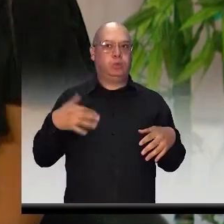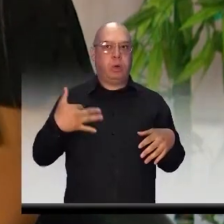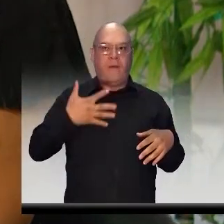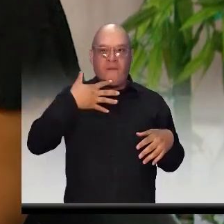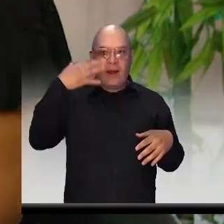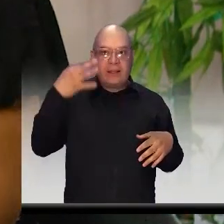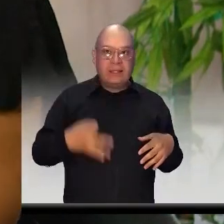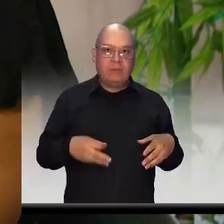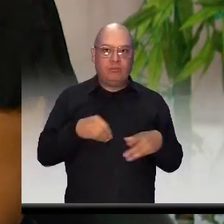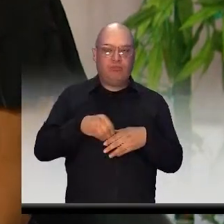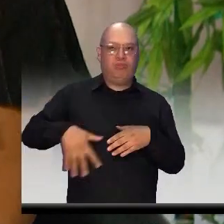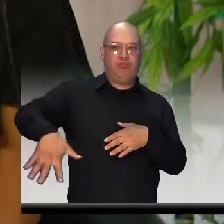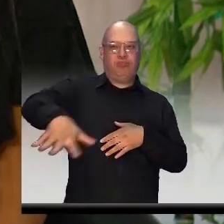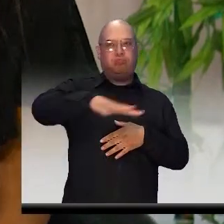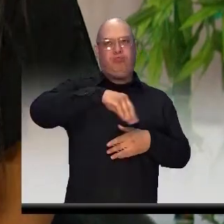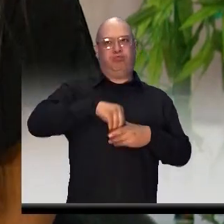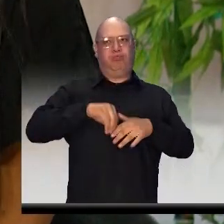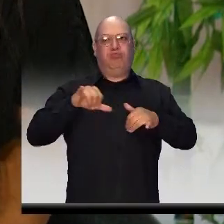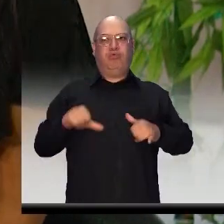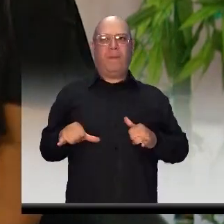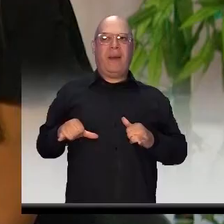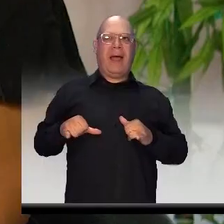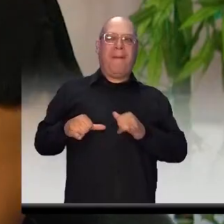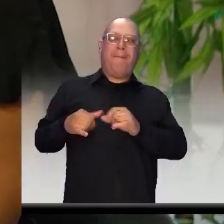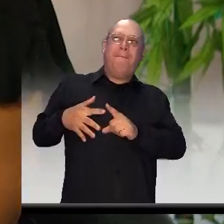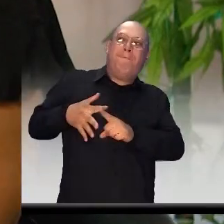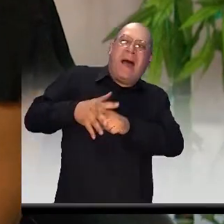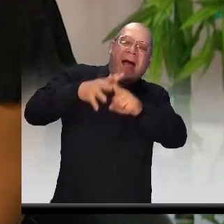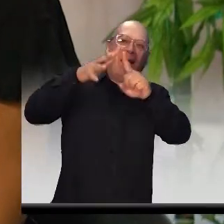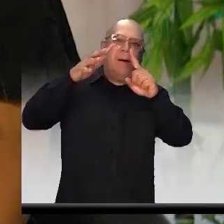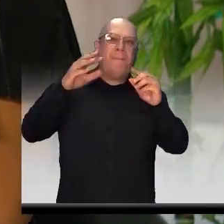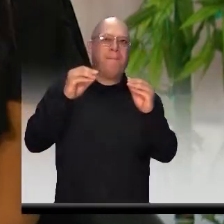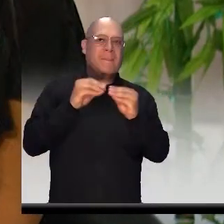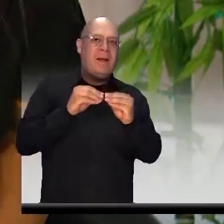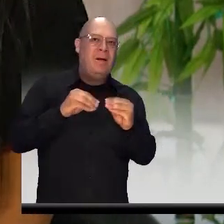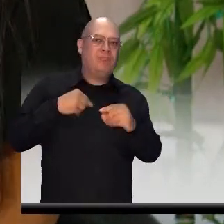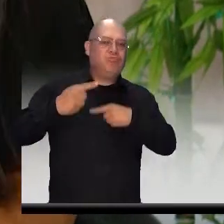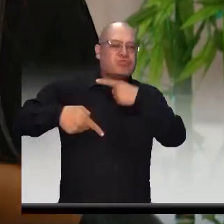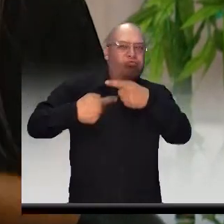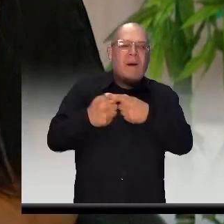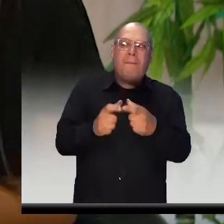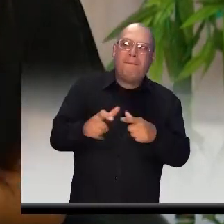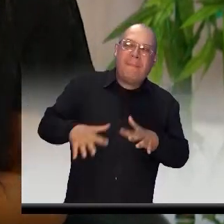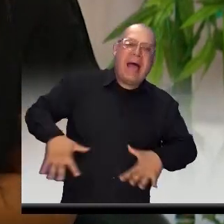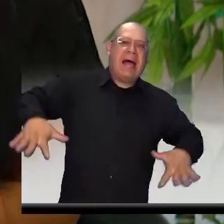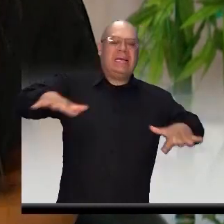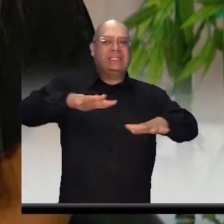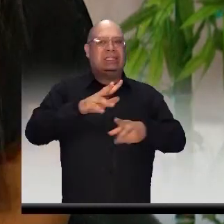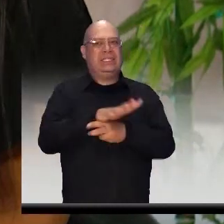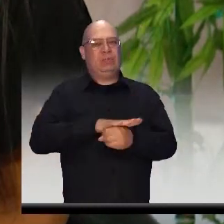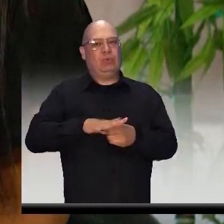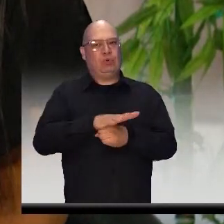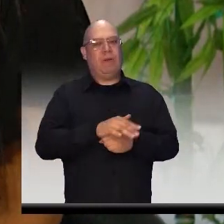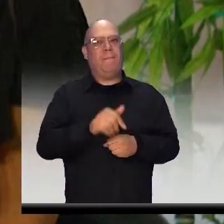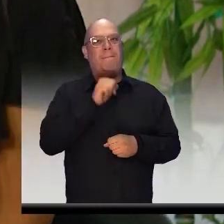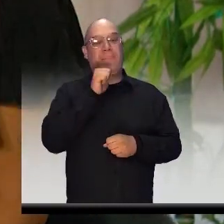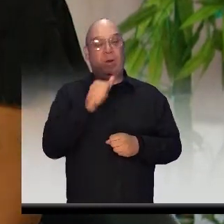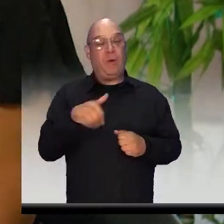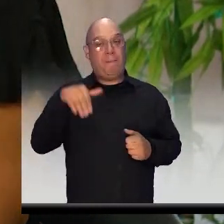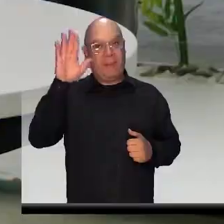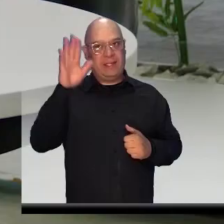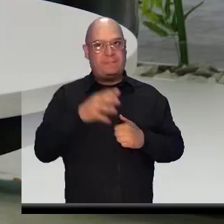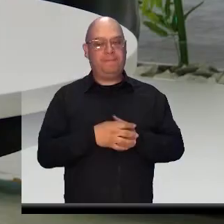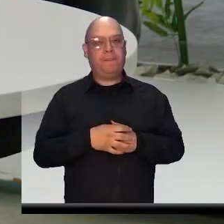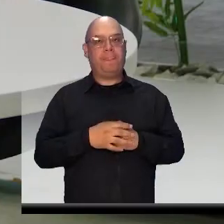están materializados más los riesgos, la intensidad y frecuencia cada vez de los eventos es en mayor magnitud. Y